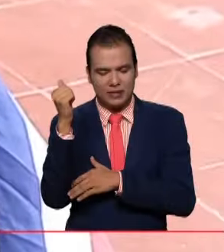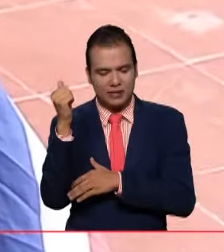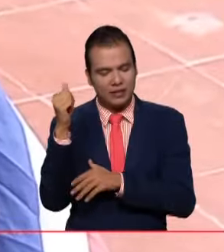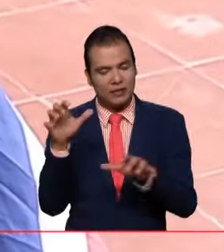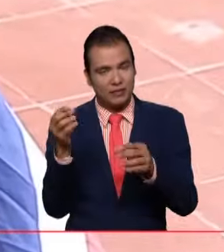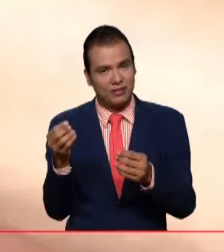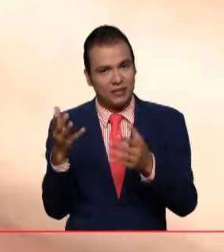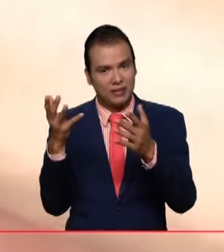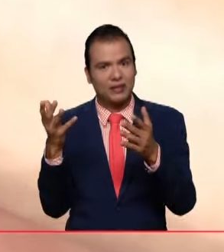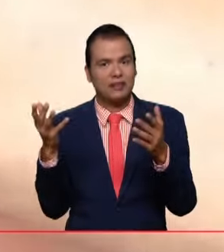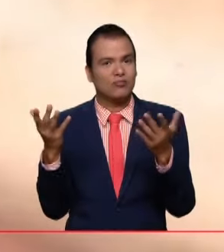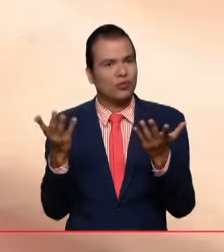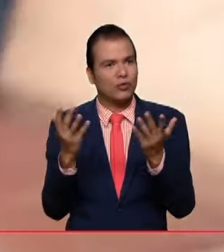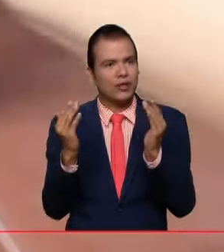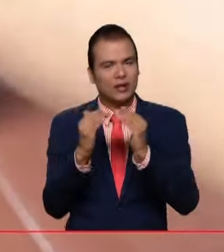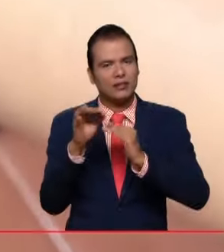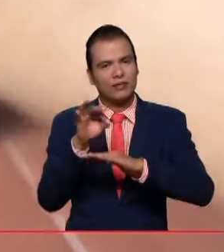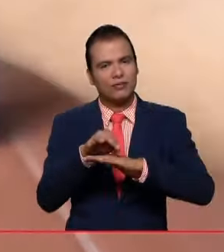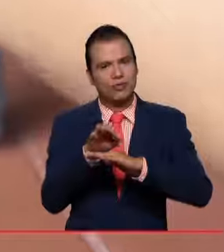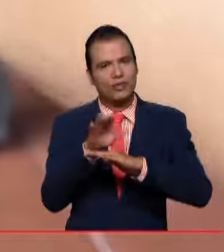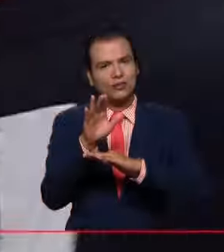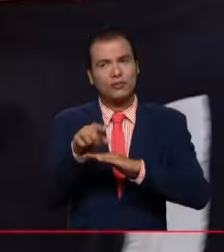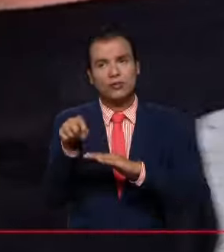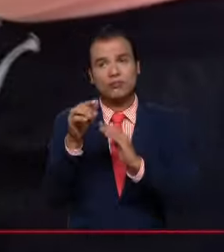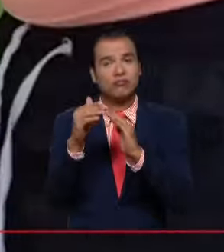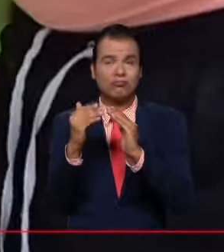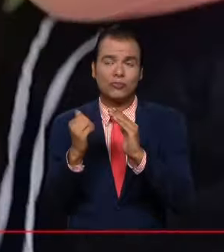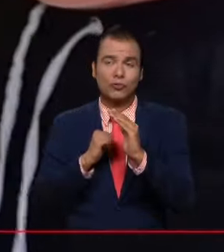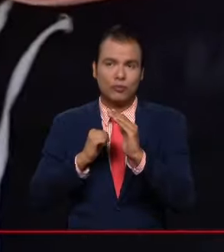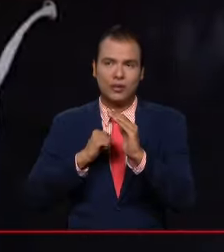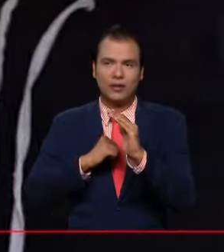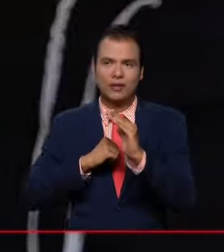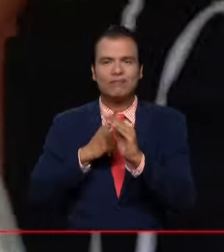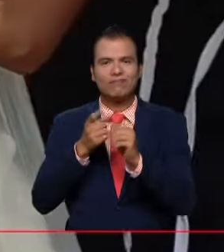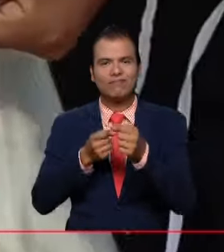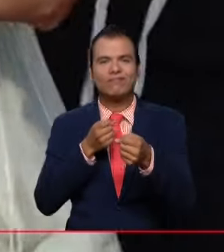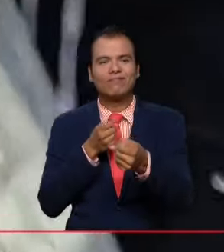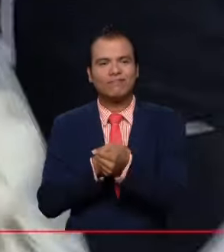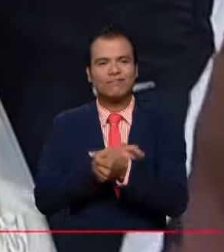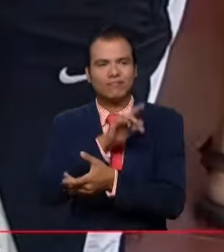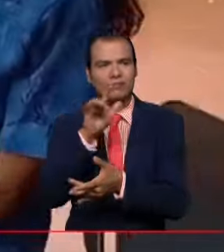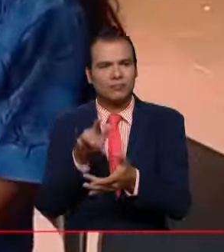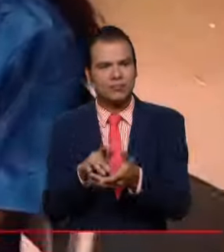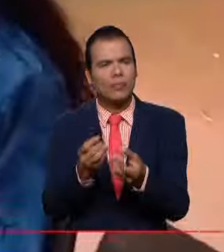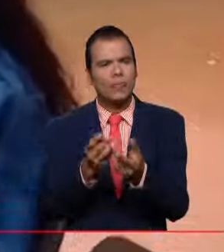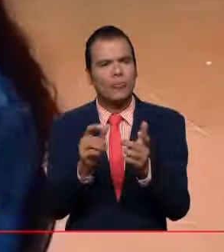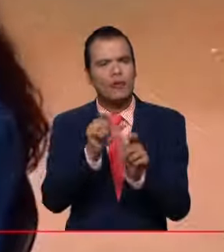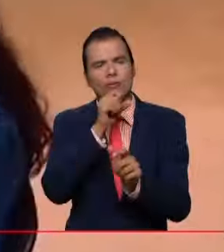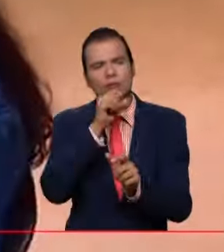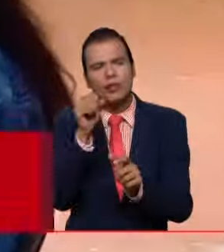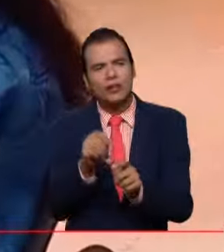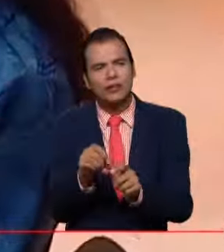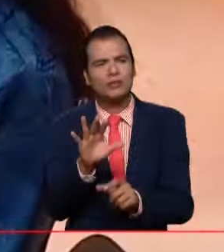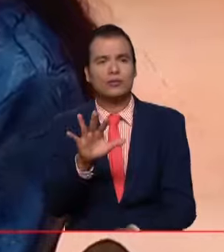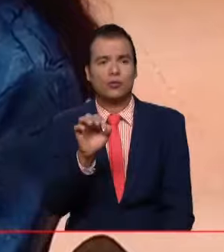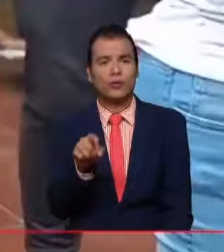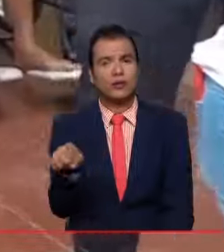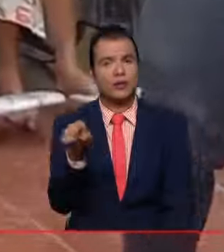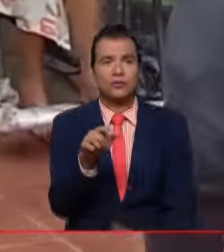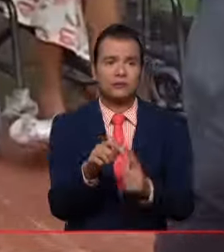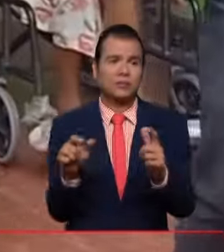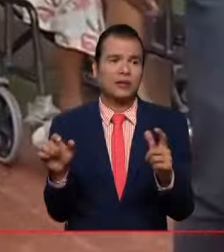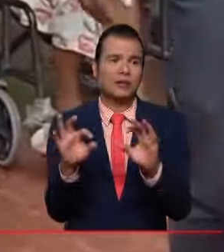Con peluquería, refrigerios, rosas y otras actividades atendieron a más de 50 adultos mayores, muchos de ellos abandonados por